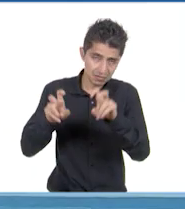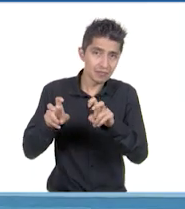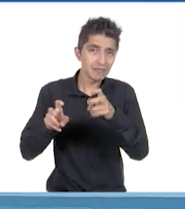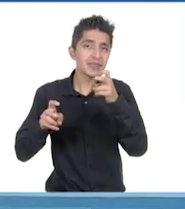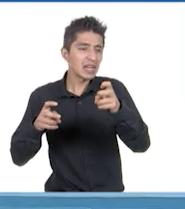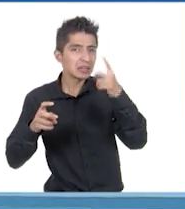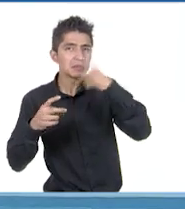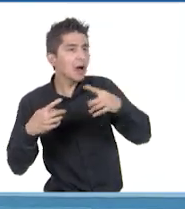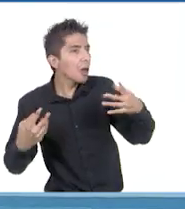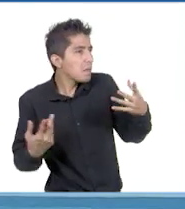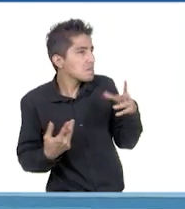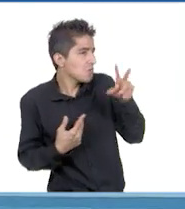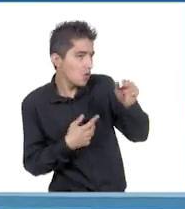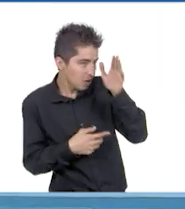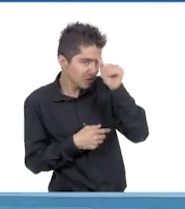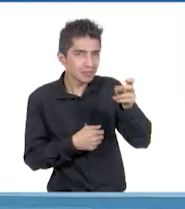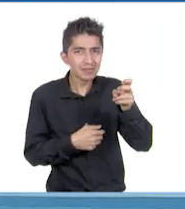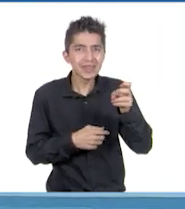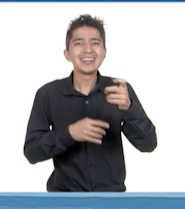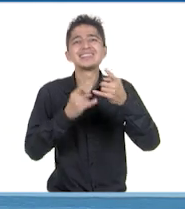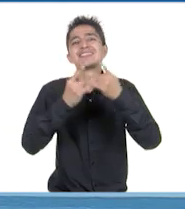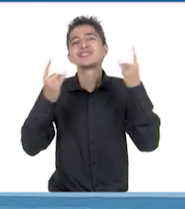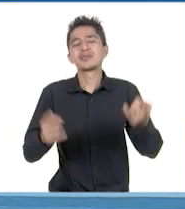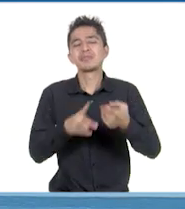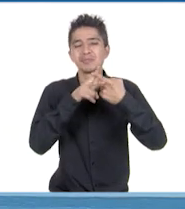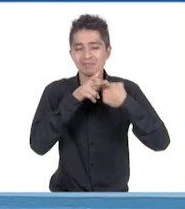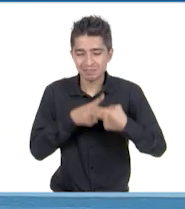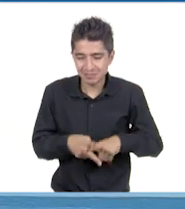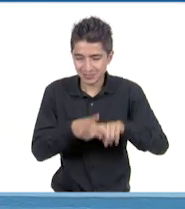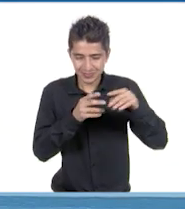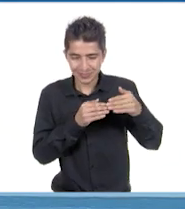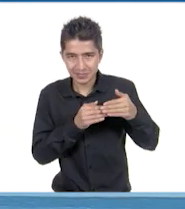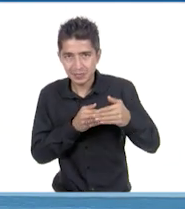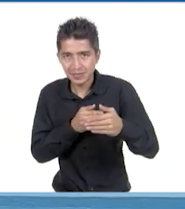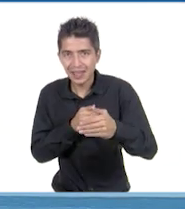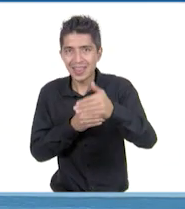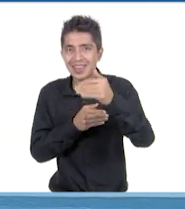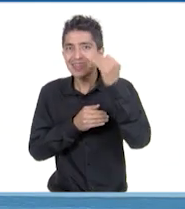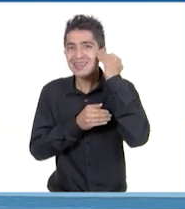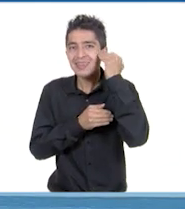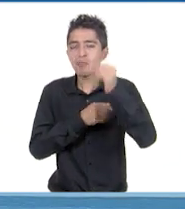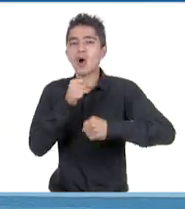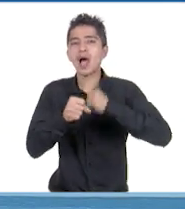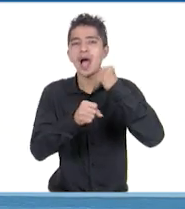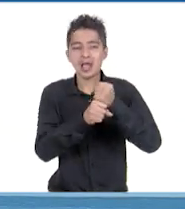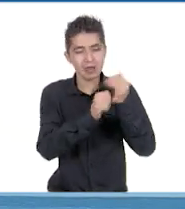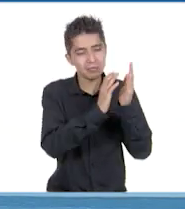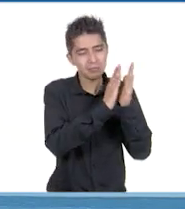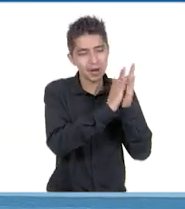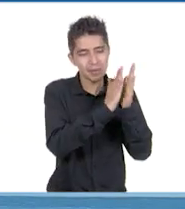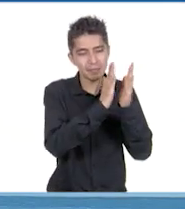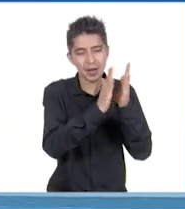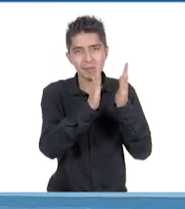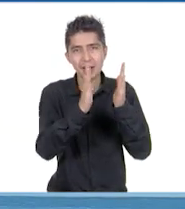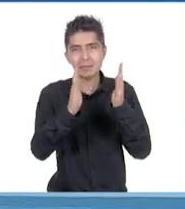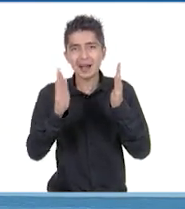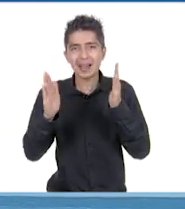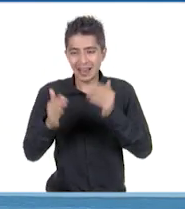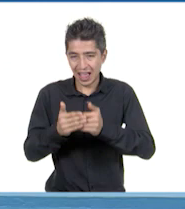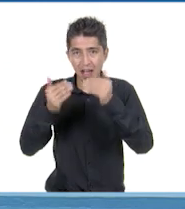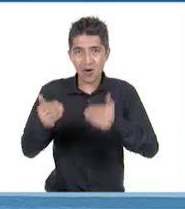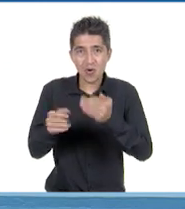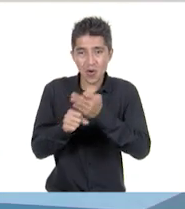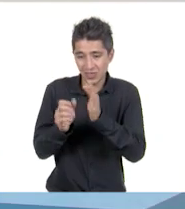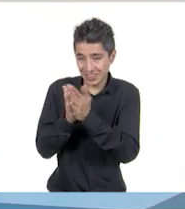es el hecho histórico con el que empieza justamente la línea del tiempo del bloque 3 que estamos